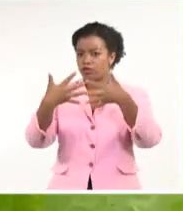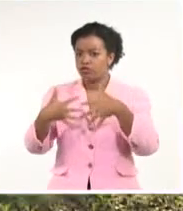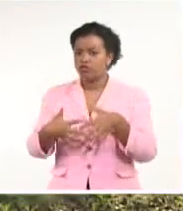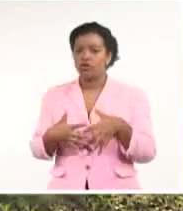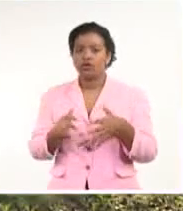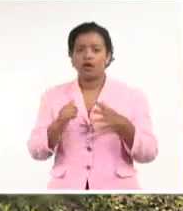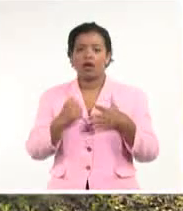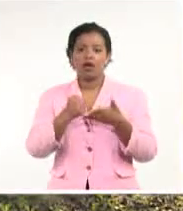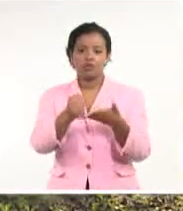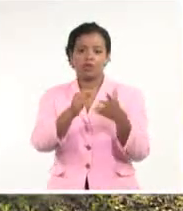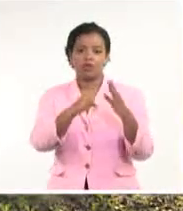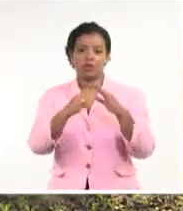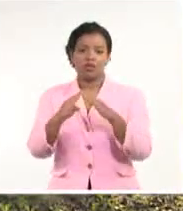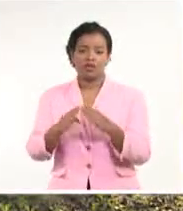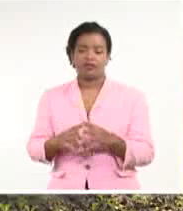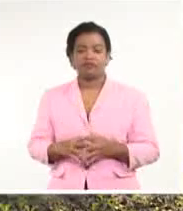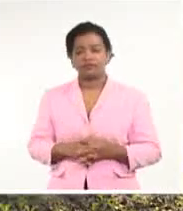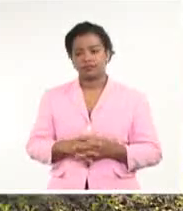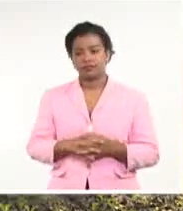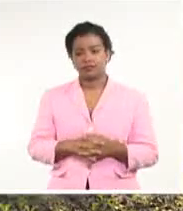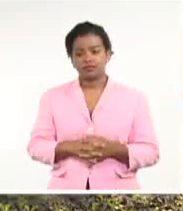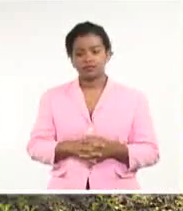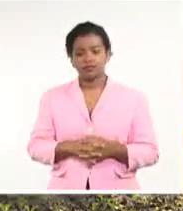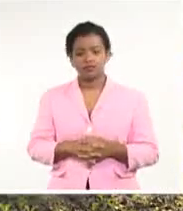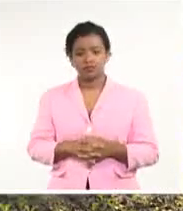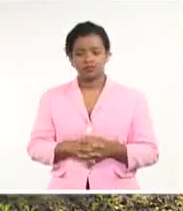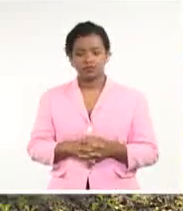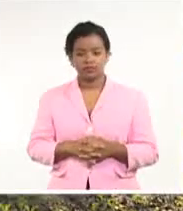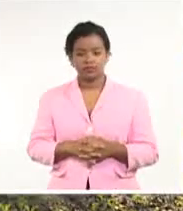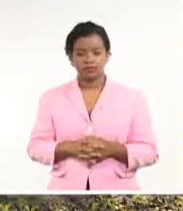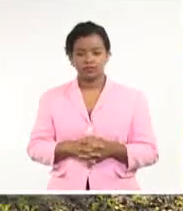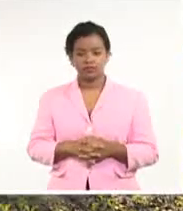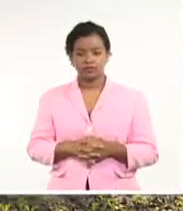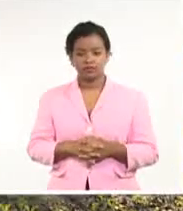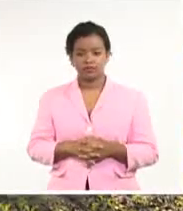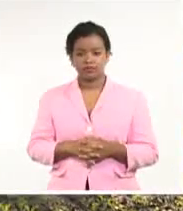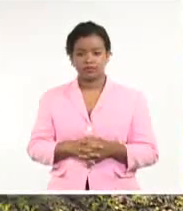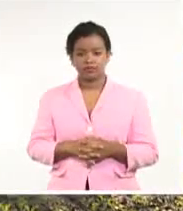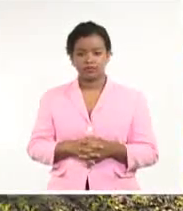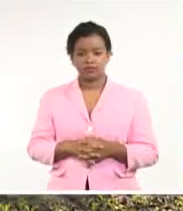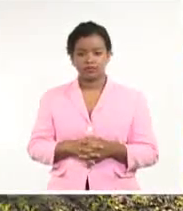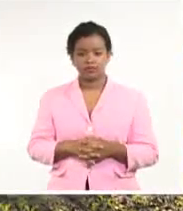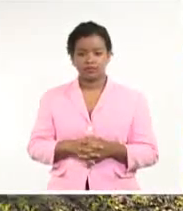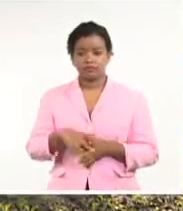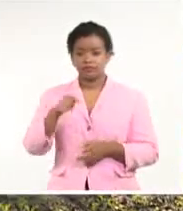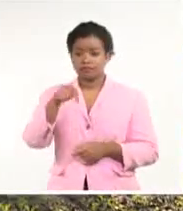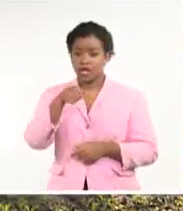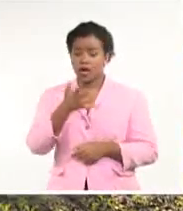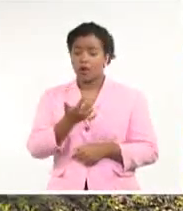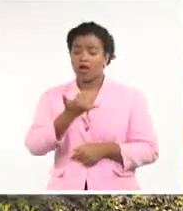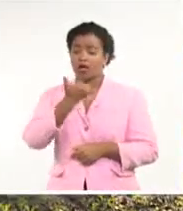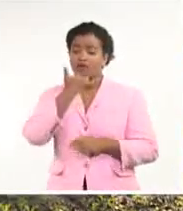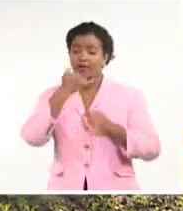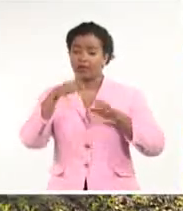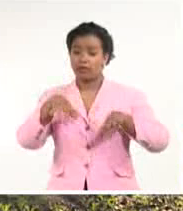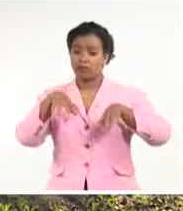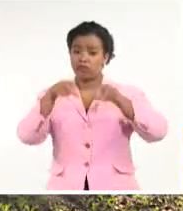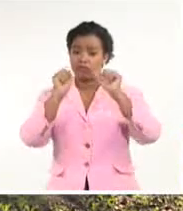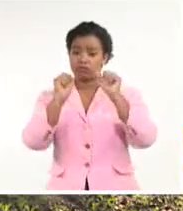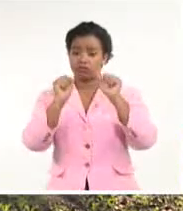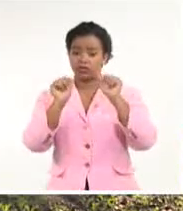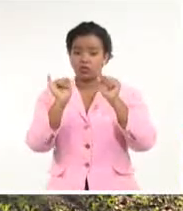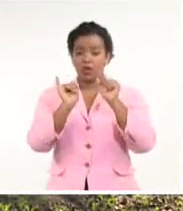comunidad. En estos momentos estoy más fuerte en los condimentos porque la energía eléctrica nos afecta un poco, hay que buscar alternativas rápida